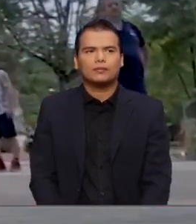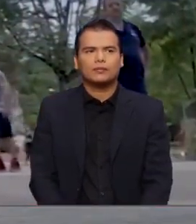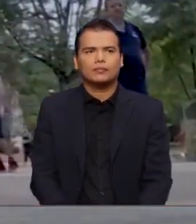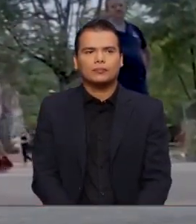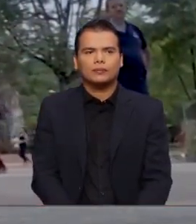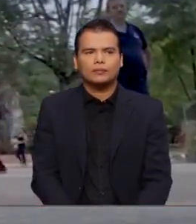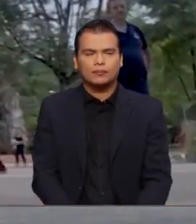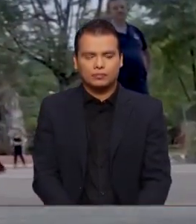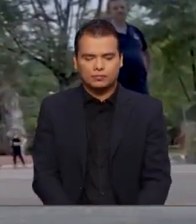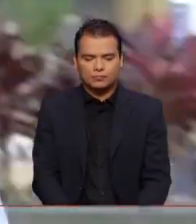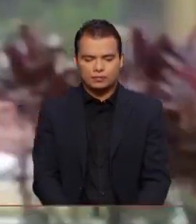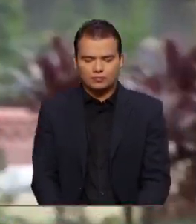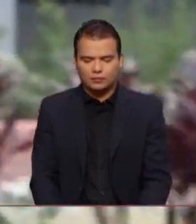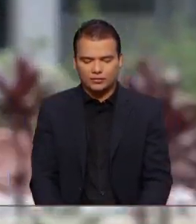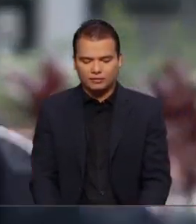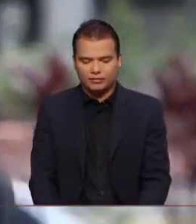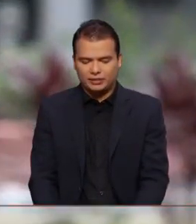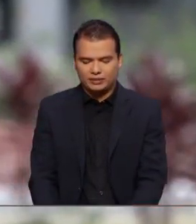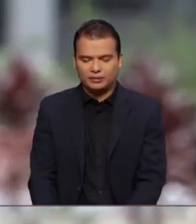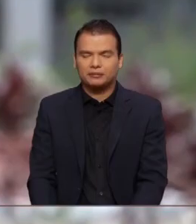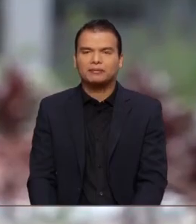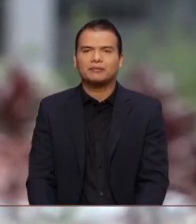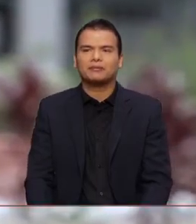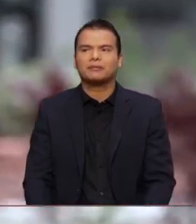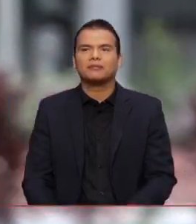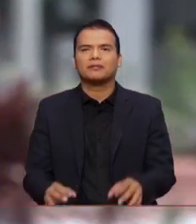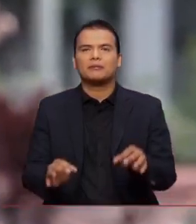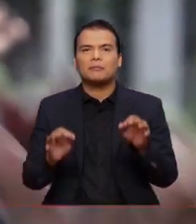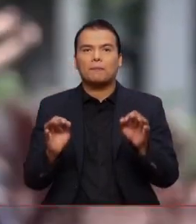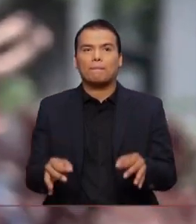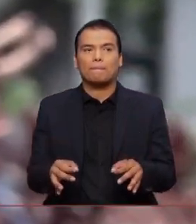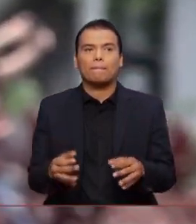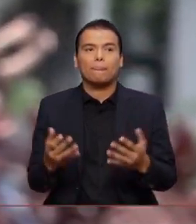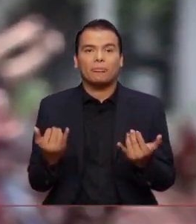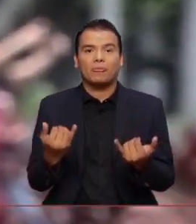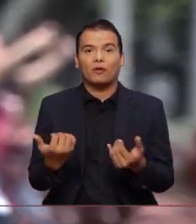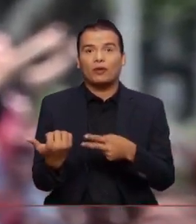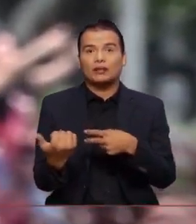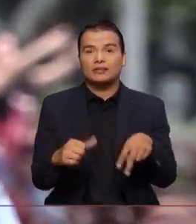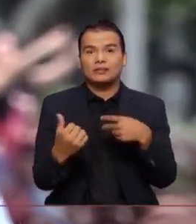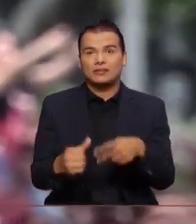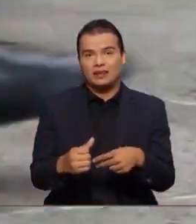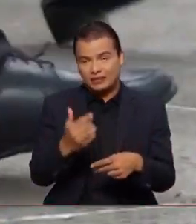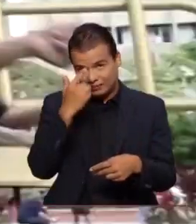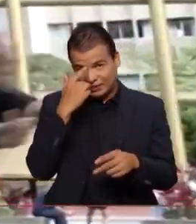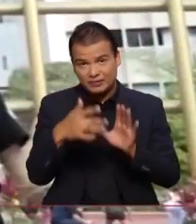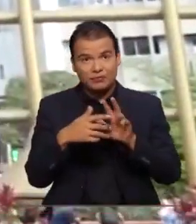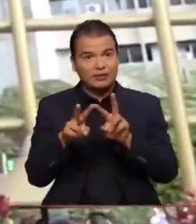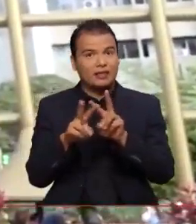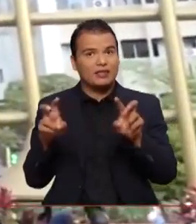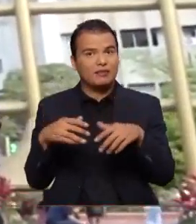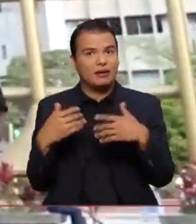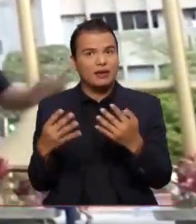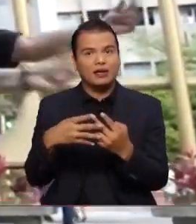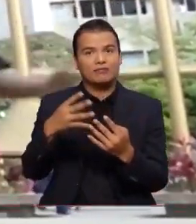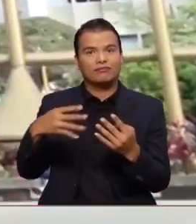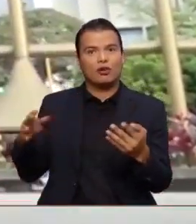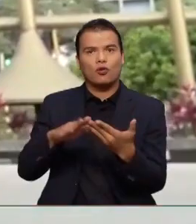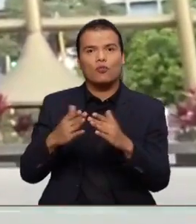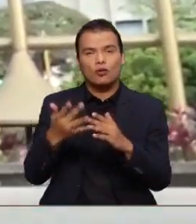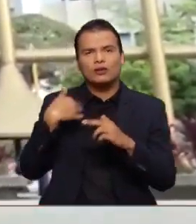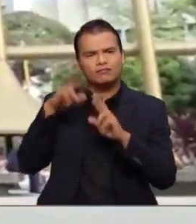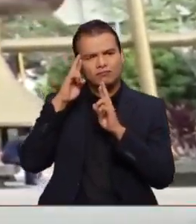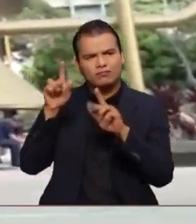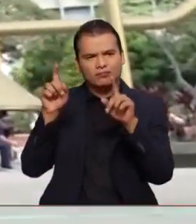que soy. Esta vez la salsa le pone ritmo a la inclusión, la aceptación y el reconocimiento de la comunidad LGBTIQ+. Para este fin de